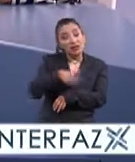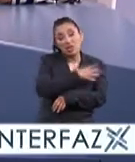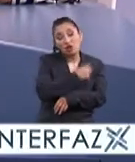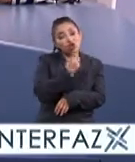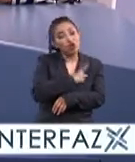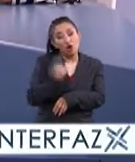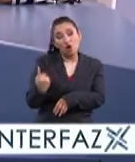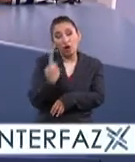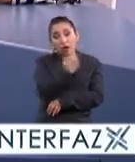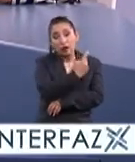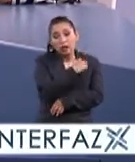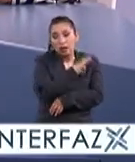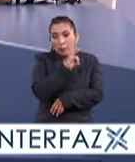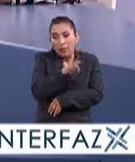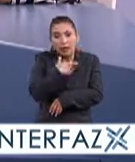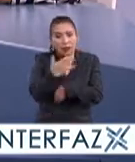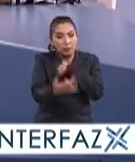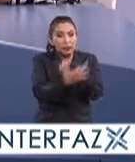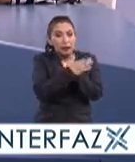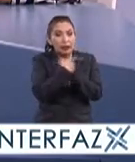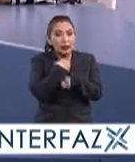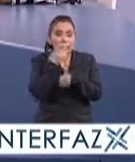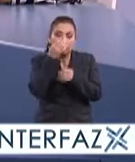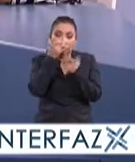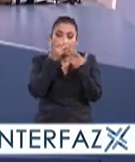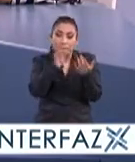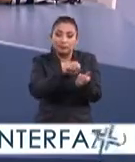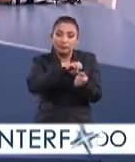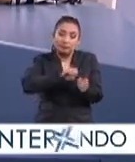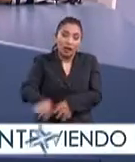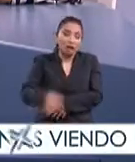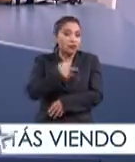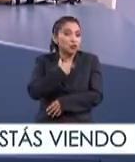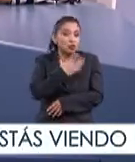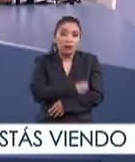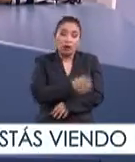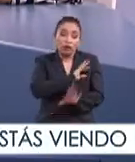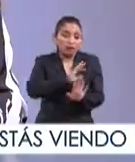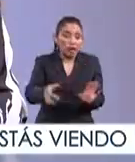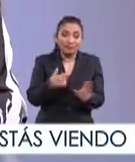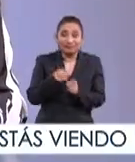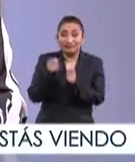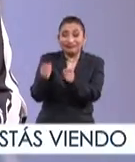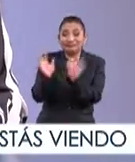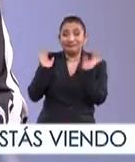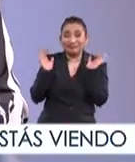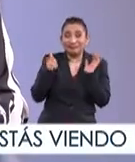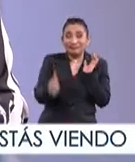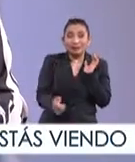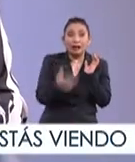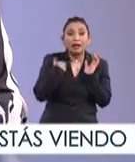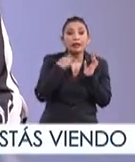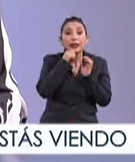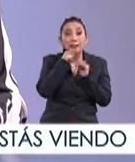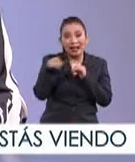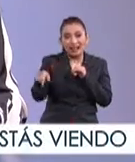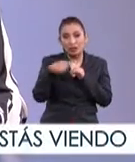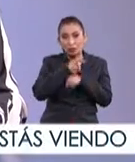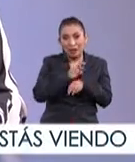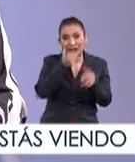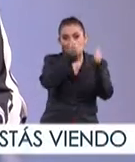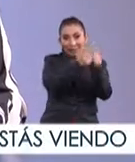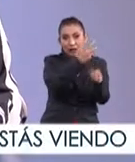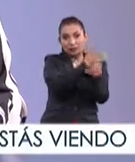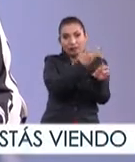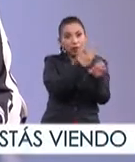y finalmente para que ellos puedan acceder a esta protección tienen que renunciar completamente a ellos. Y otro punto interesante es que aunque ellos logran esa